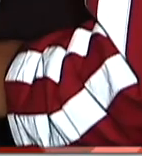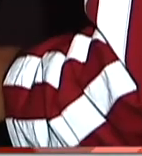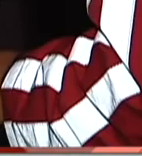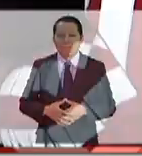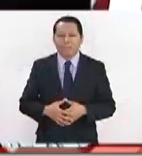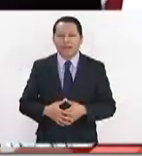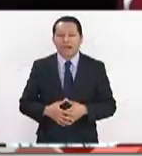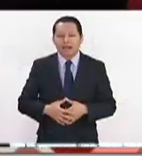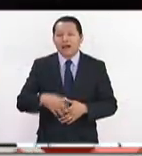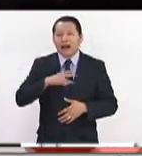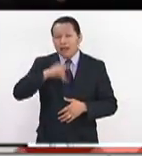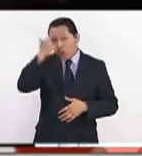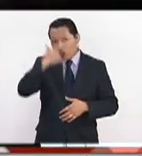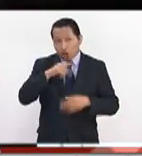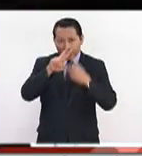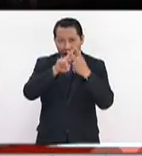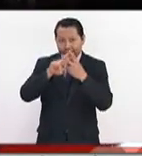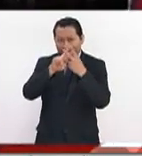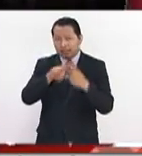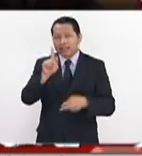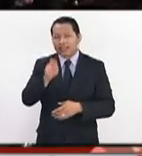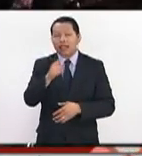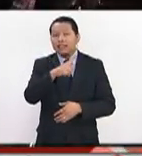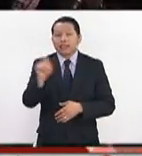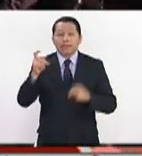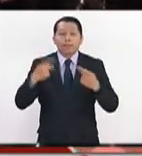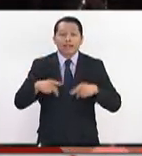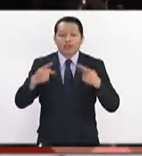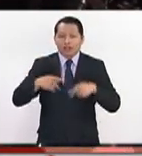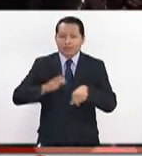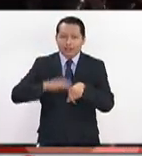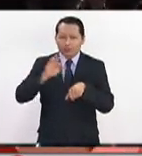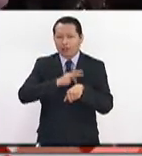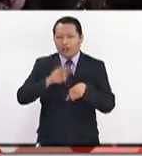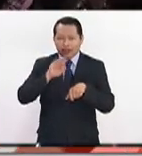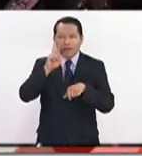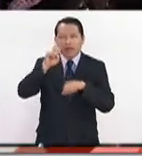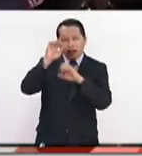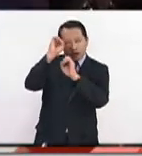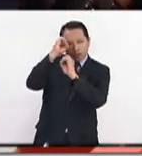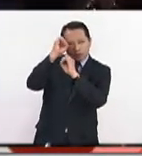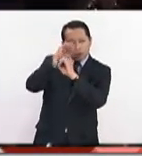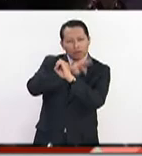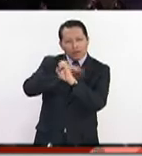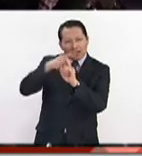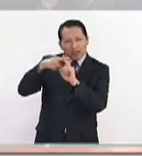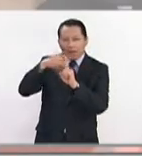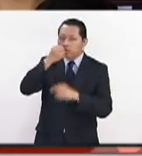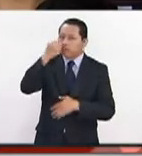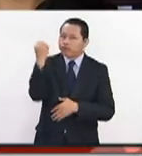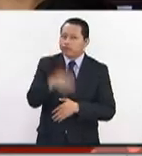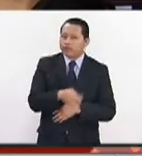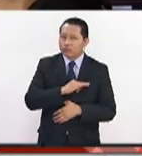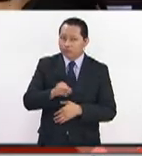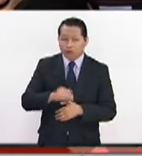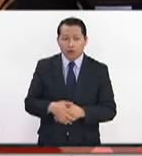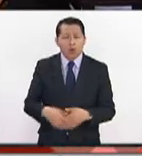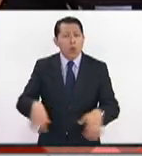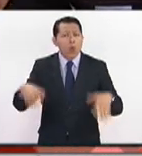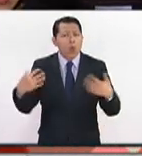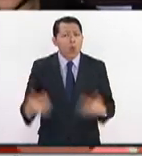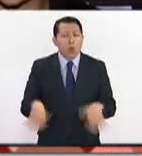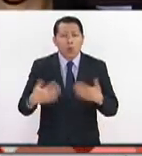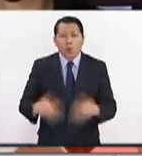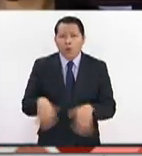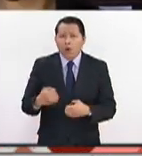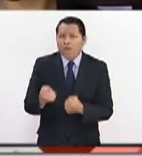La Noche de las Estrellas permitió que cientos de personas disfrutaran del cielo y las maravillas que este ofrece. Es impresionante